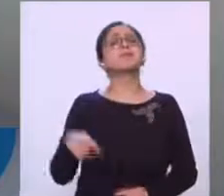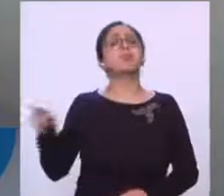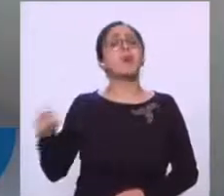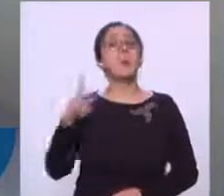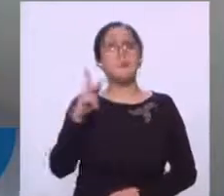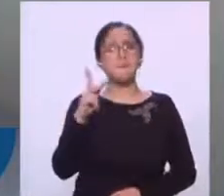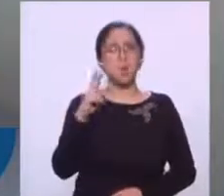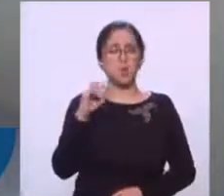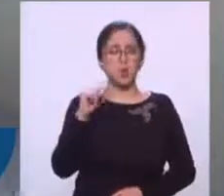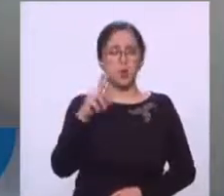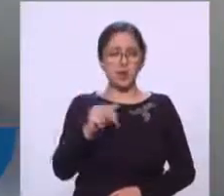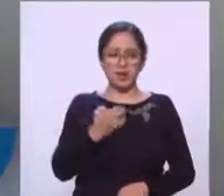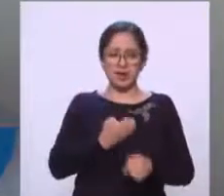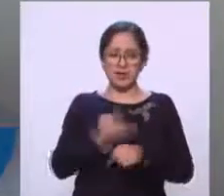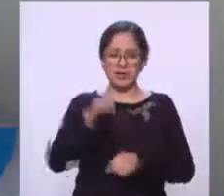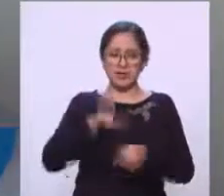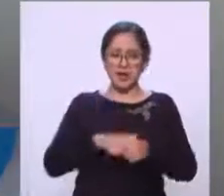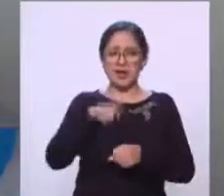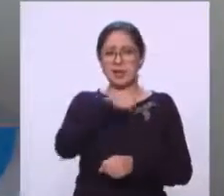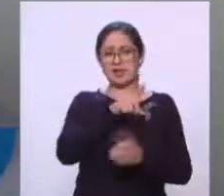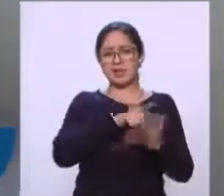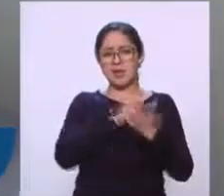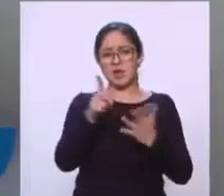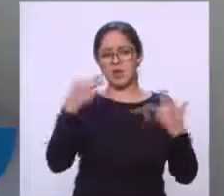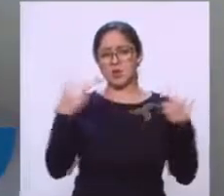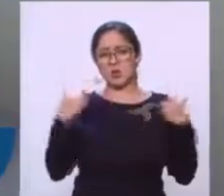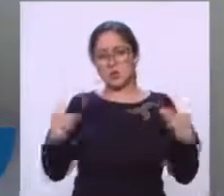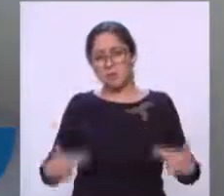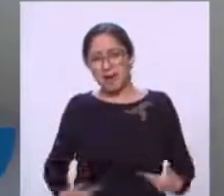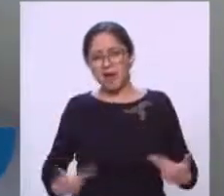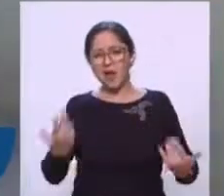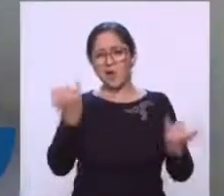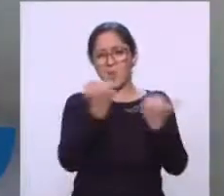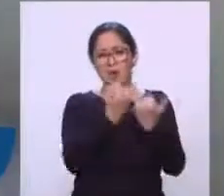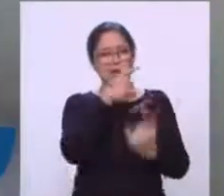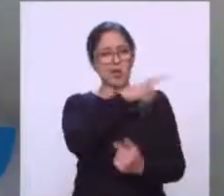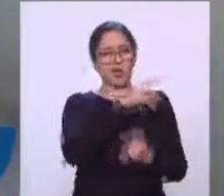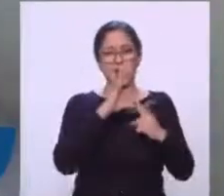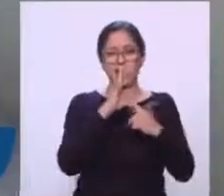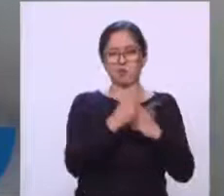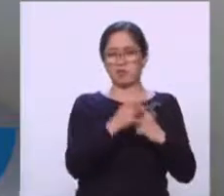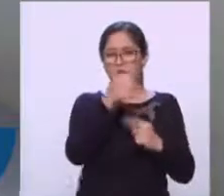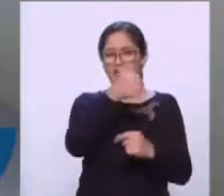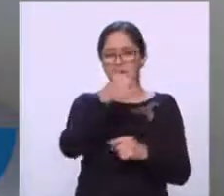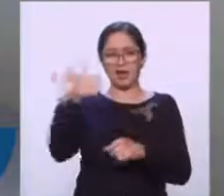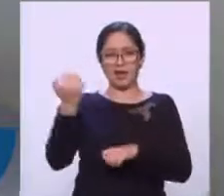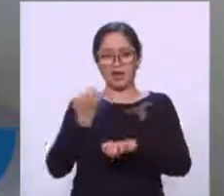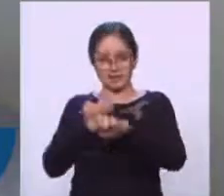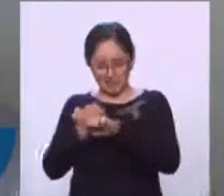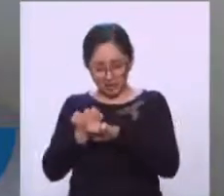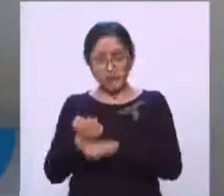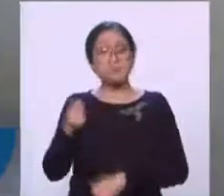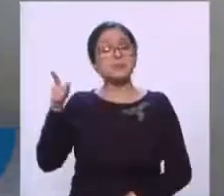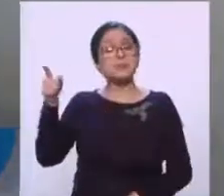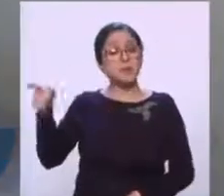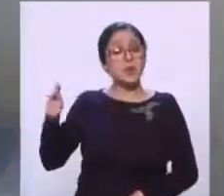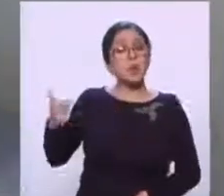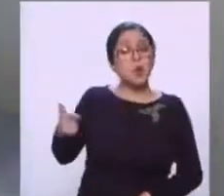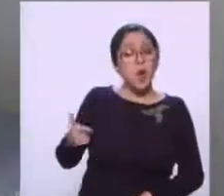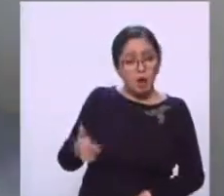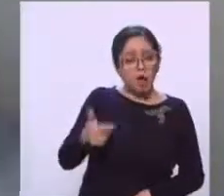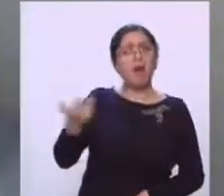Procuraduría Estatal de los Derechos Humanos, lleva ese nombre acá, en realidad es el símbolo de las comisiones estatales. El Congreso del Estado debió haber convocado